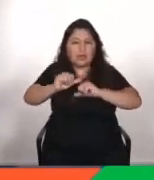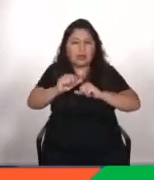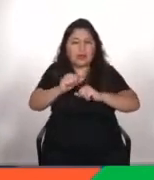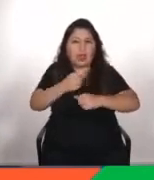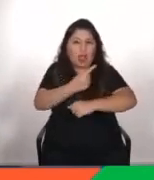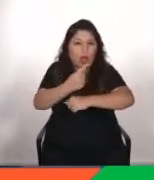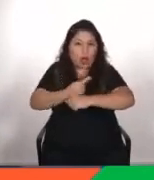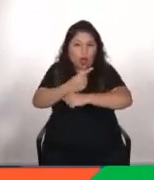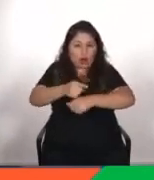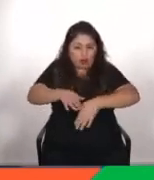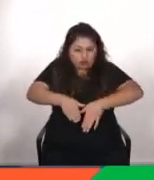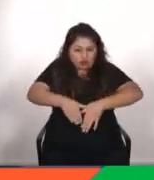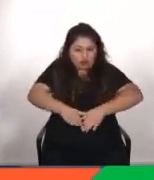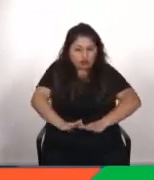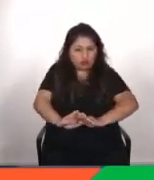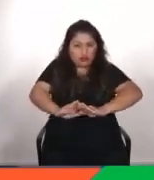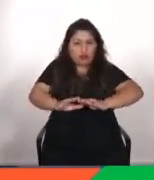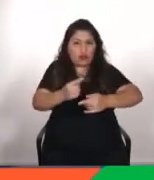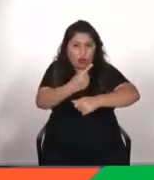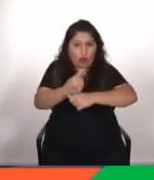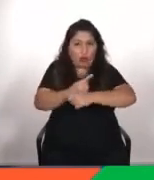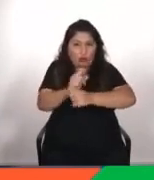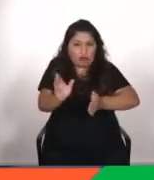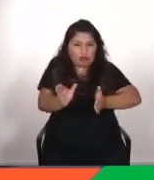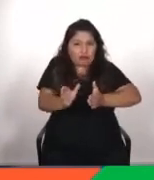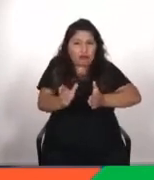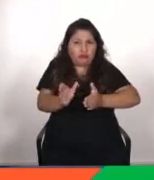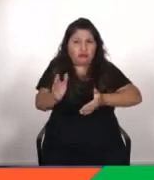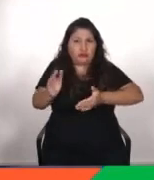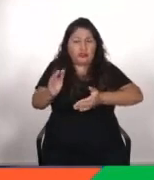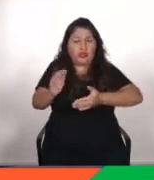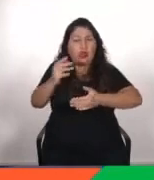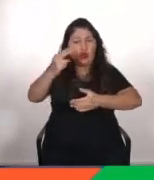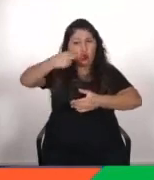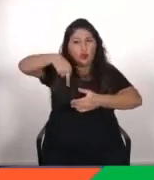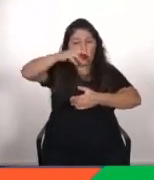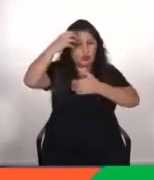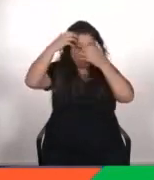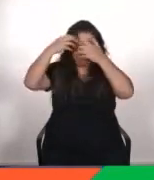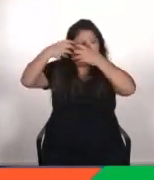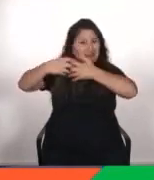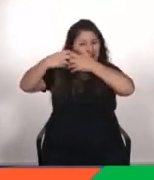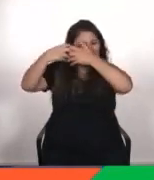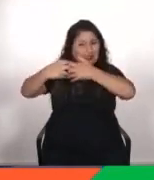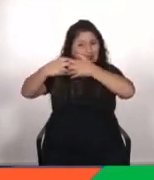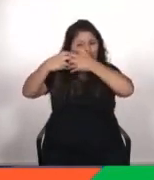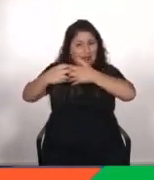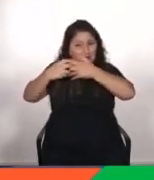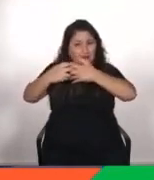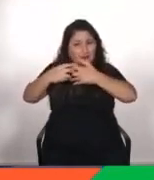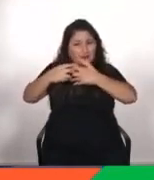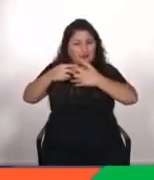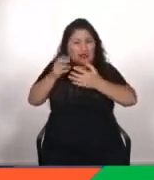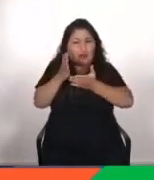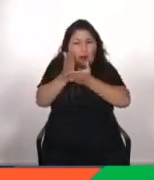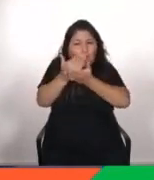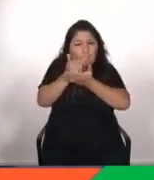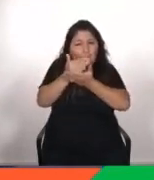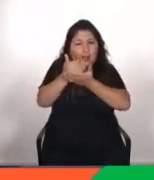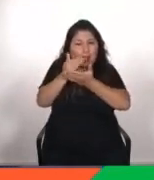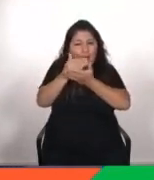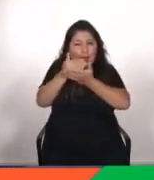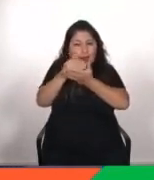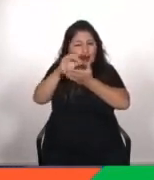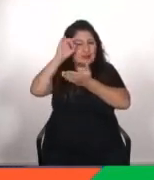recién nacidos. Se tiene nuestro cerebro está preparado para definir la cantidad, ¿no? Para describir la